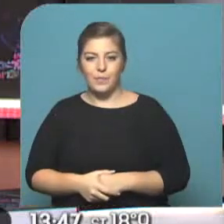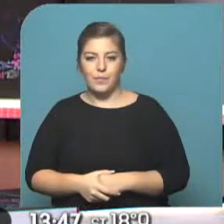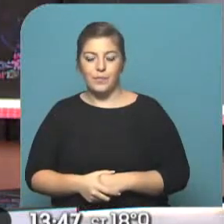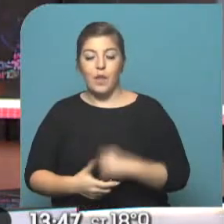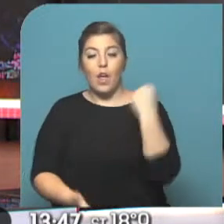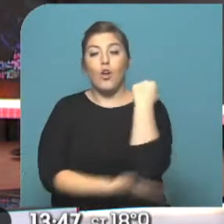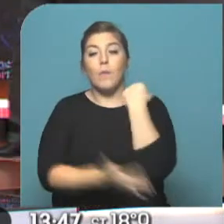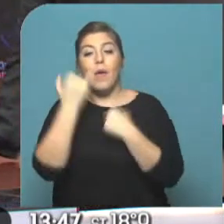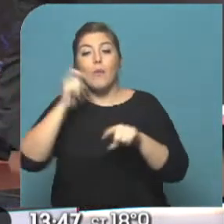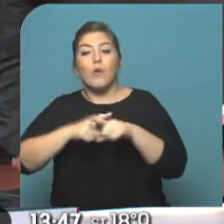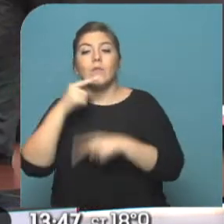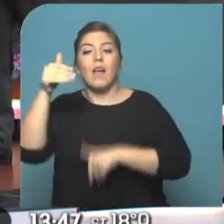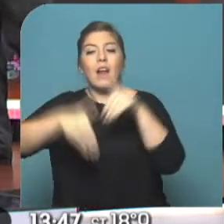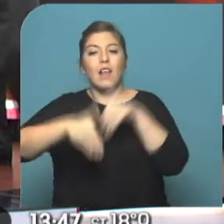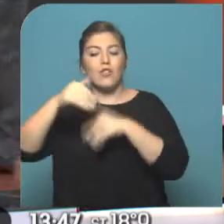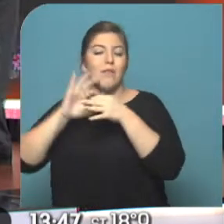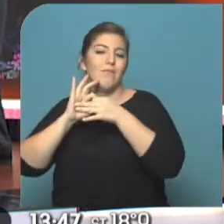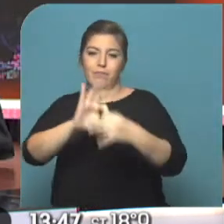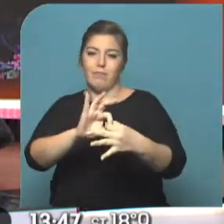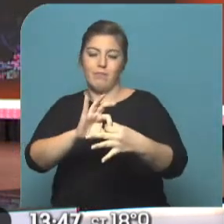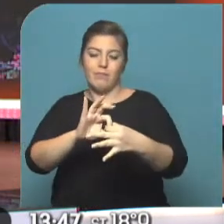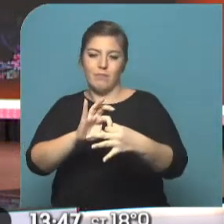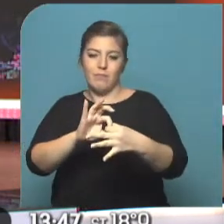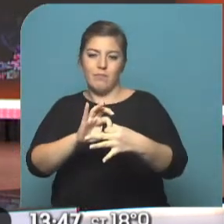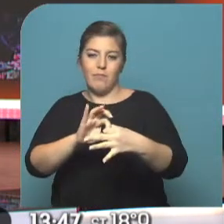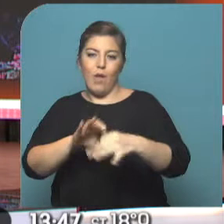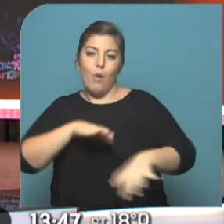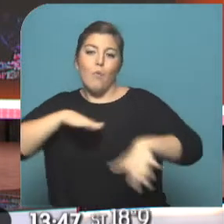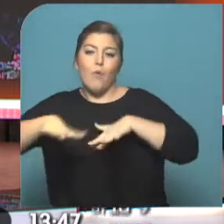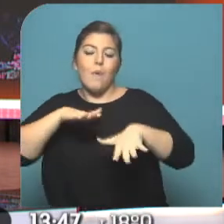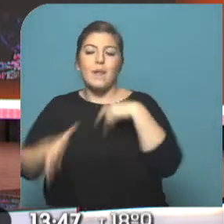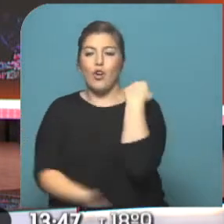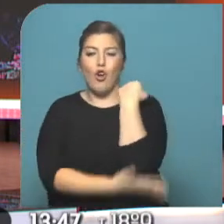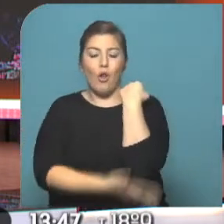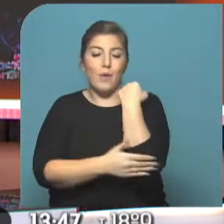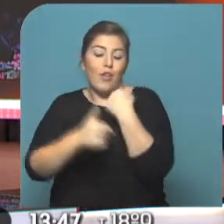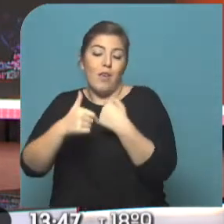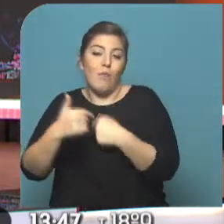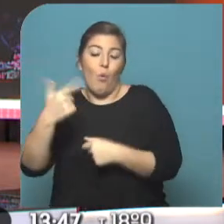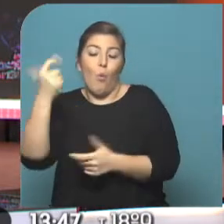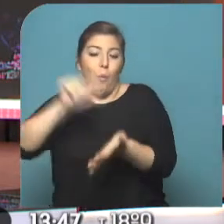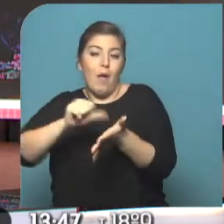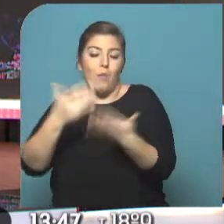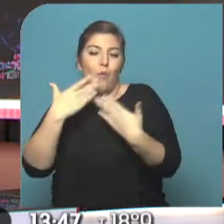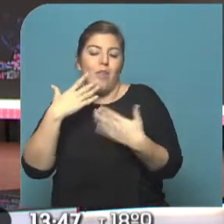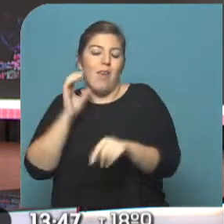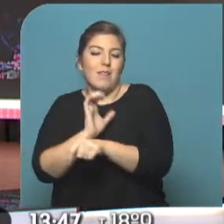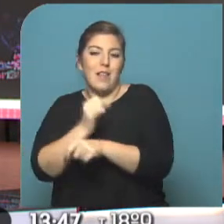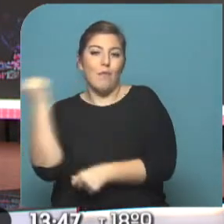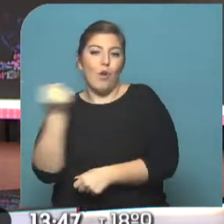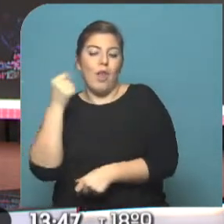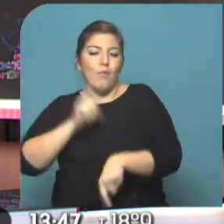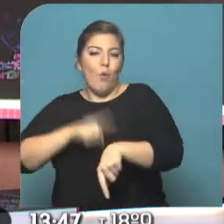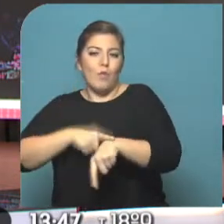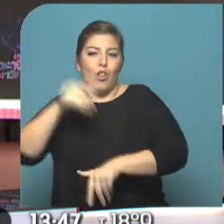La economía y la política de las elecciones están directamente relacionadas. El ritmo económico de un país puede influir decisivamente a la hora de una elección y